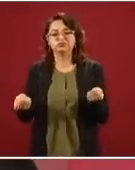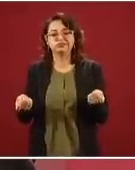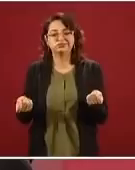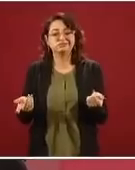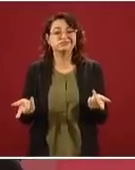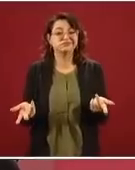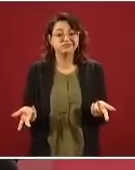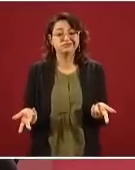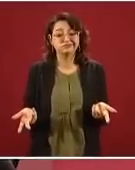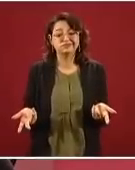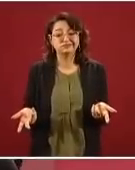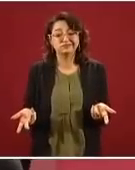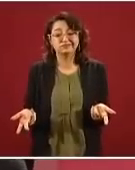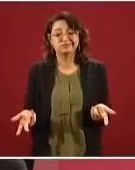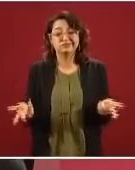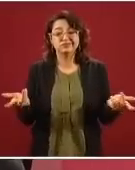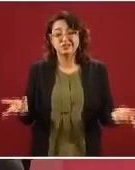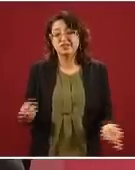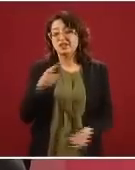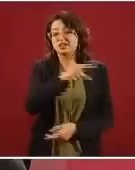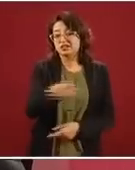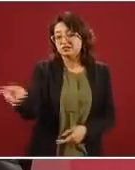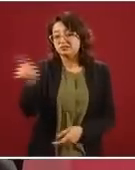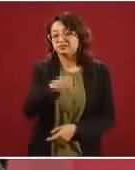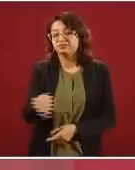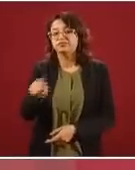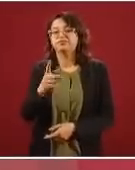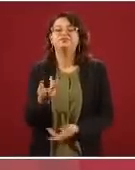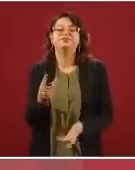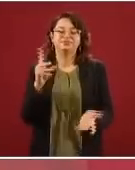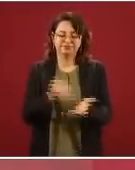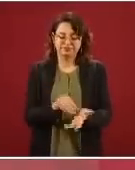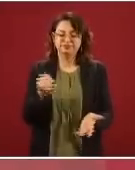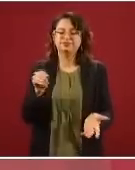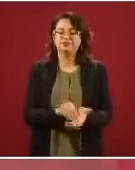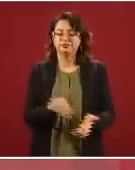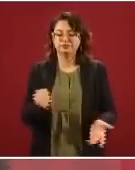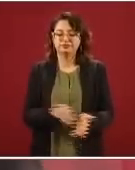influencia en medios de comunicación, sobre todo en medios de comunicación